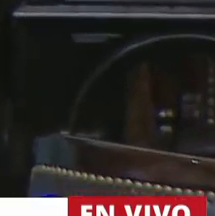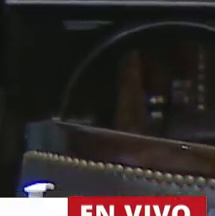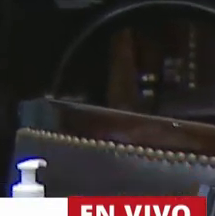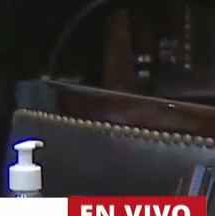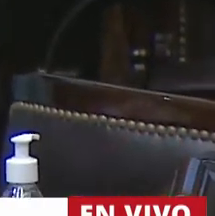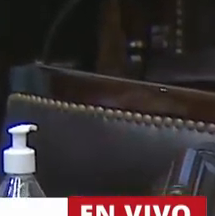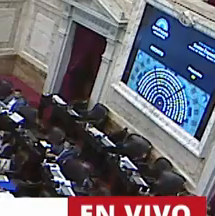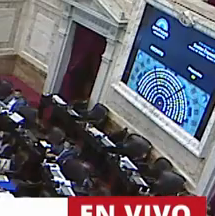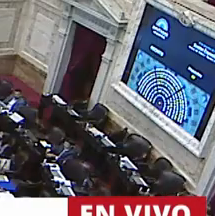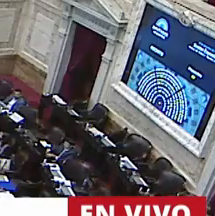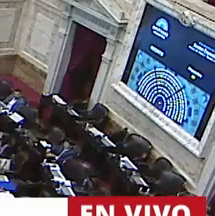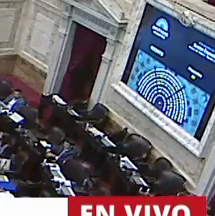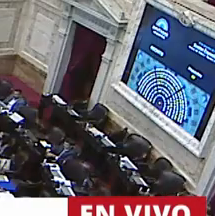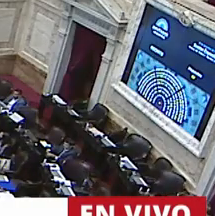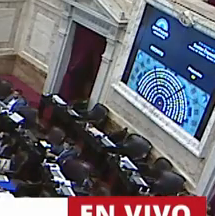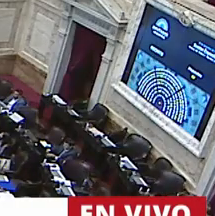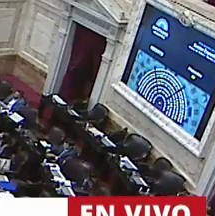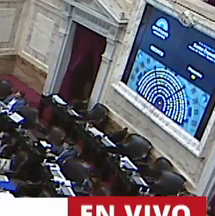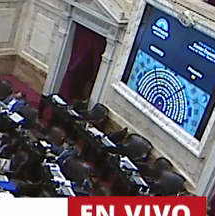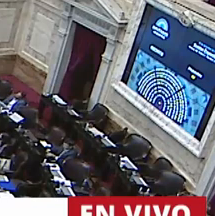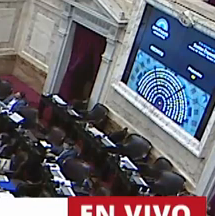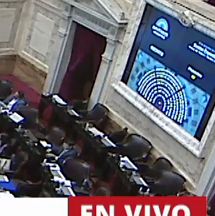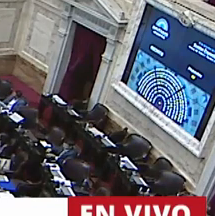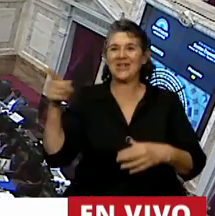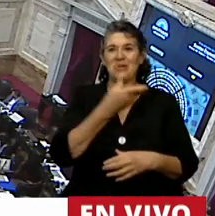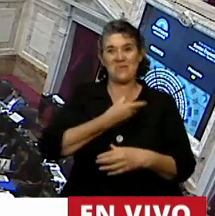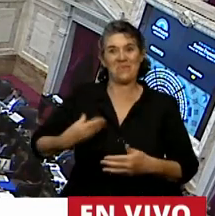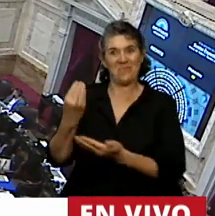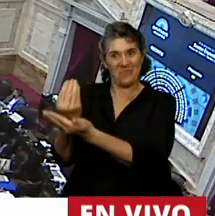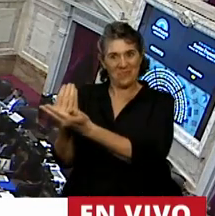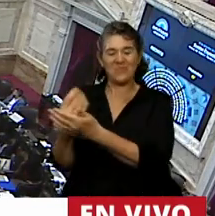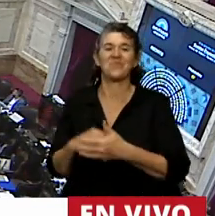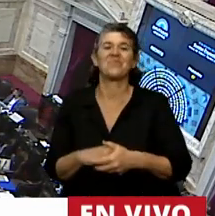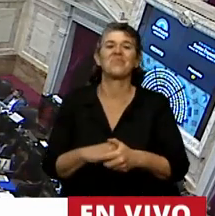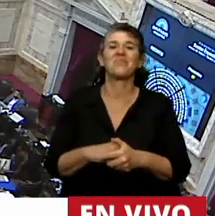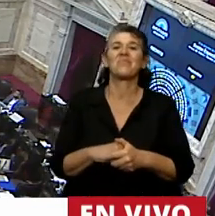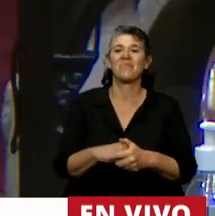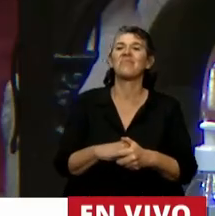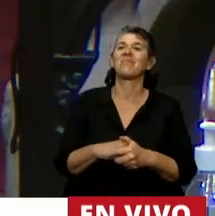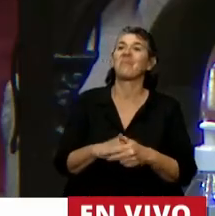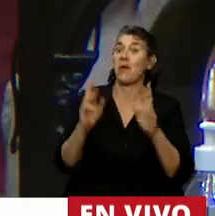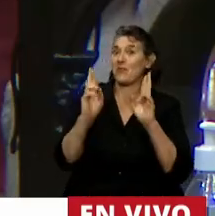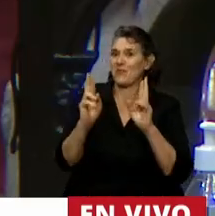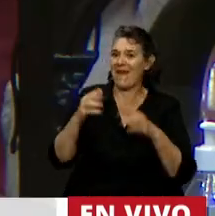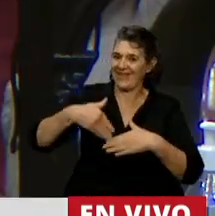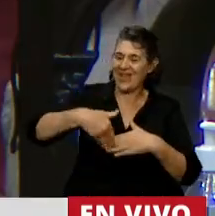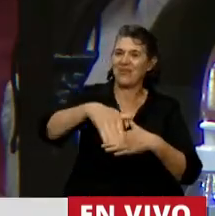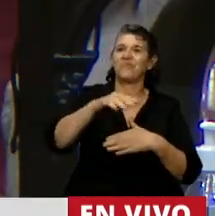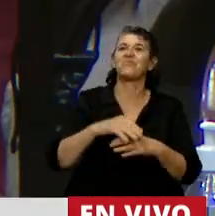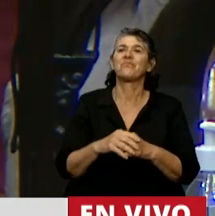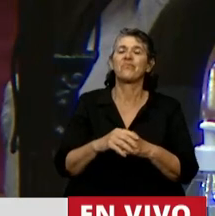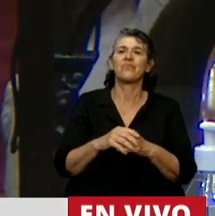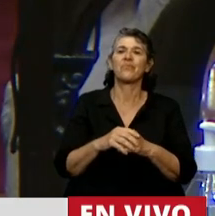Gracias, presidente. Lo felicito por su función. Gracias, diputada. Y le deseo éxitos. Bueno, la